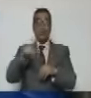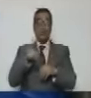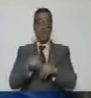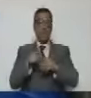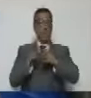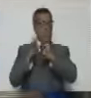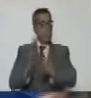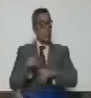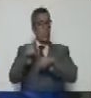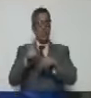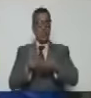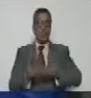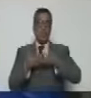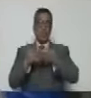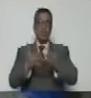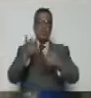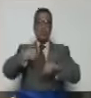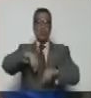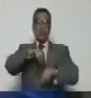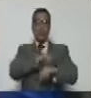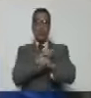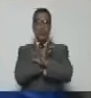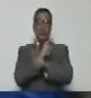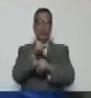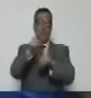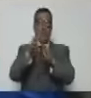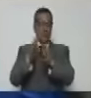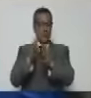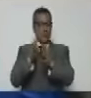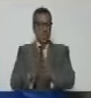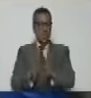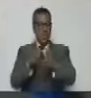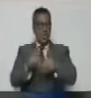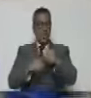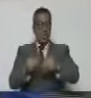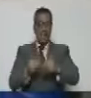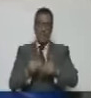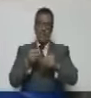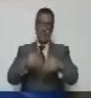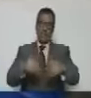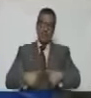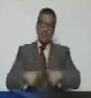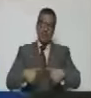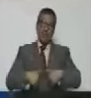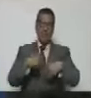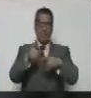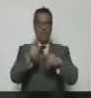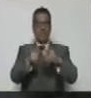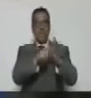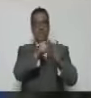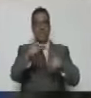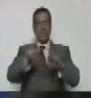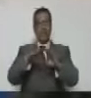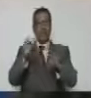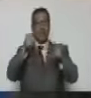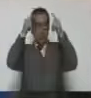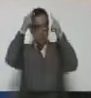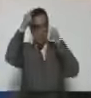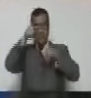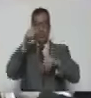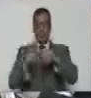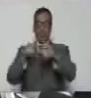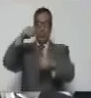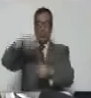estamos dispuestos y dispuestas a jugárnosla por el ecosocialismo, por ese modelo alternativo que nuestro comandante Chávez